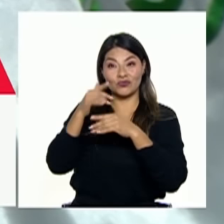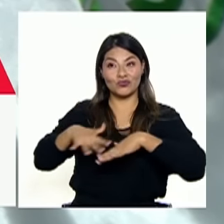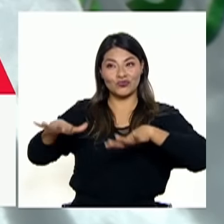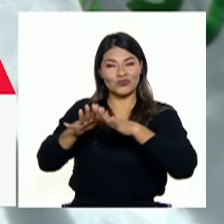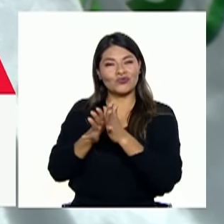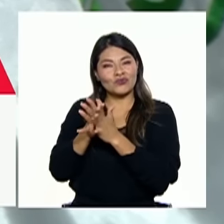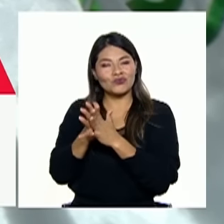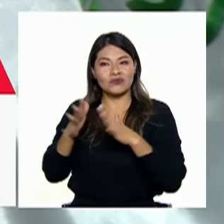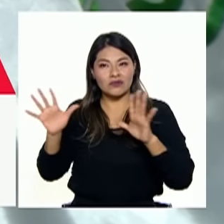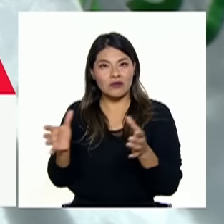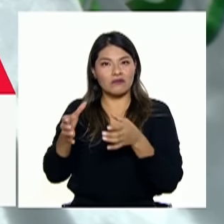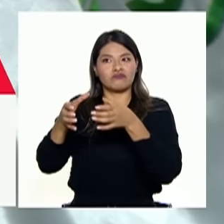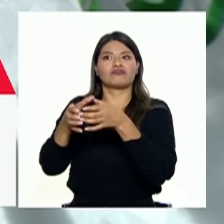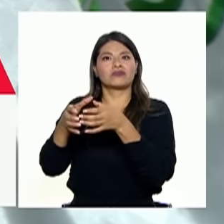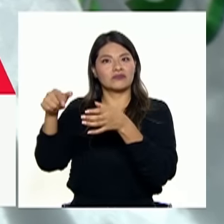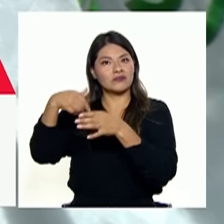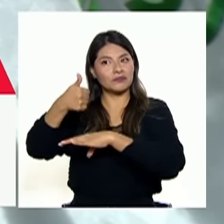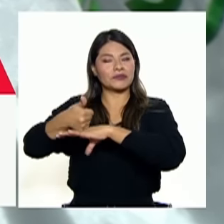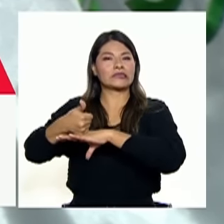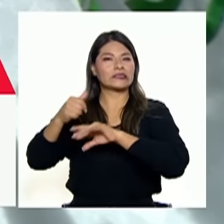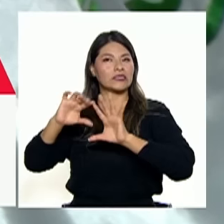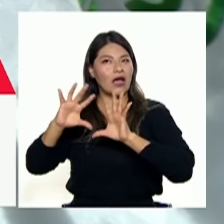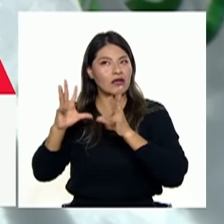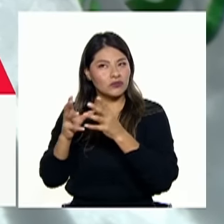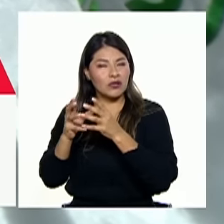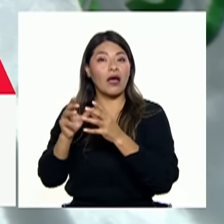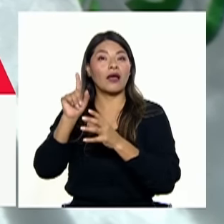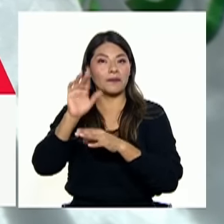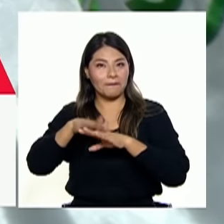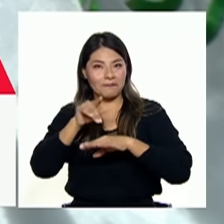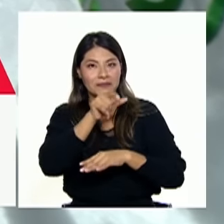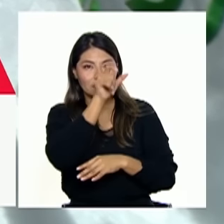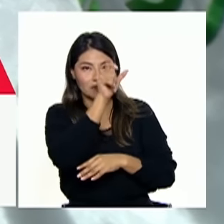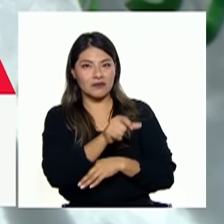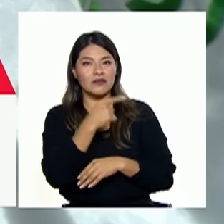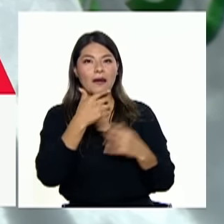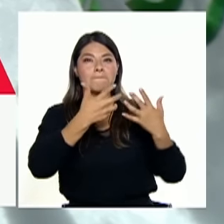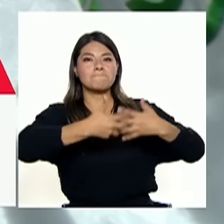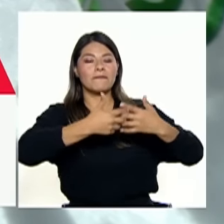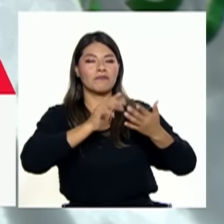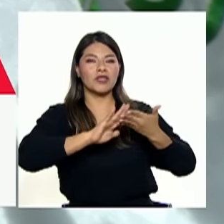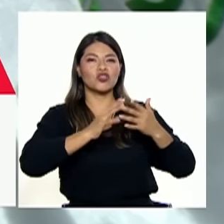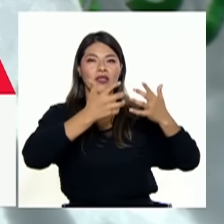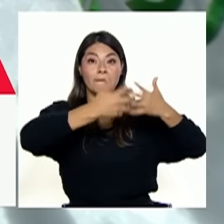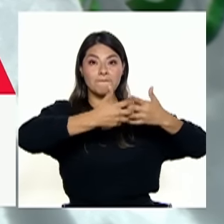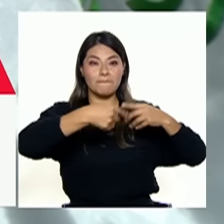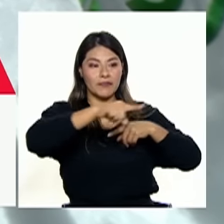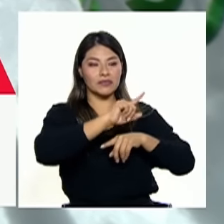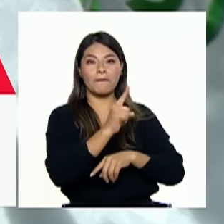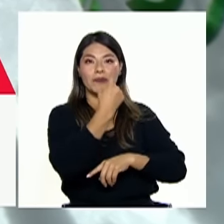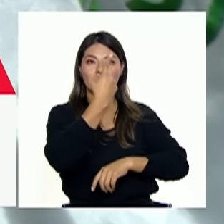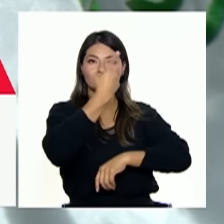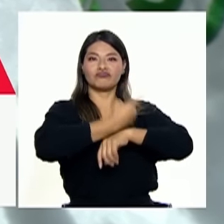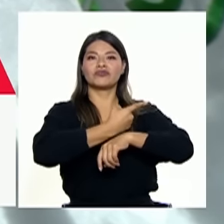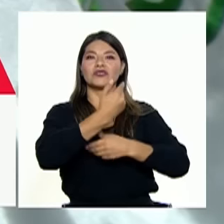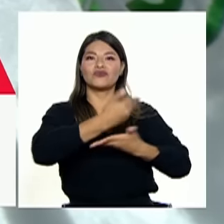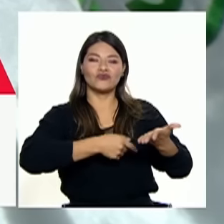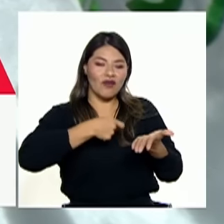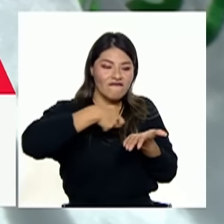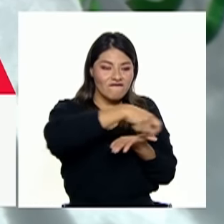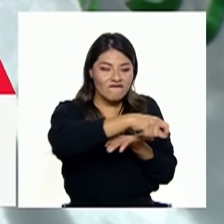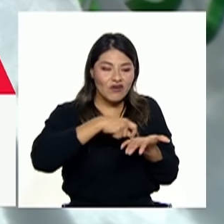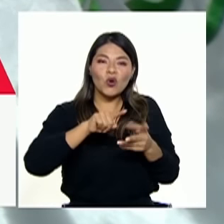nuestra querida institución, deseamos hacer especial mención a una de las empresas fundadoras y firmantes del acta de nacimiento